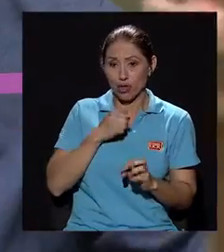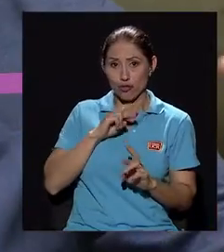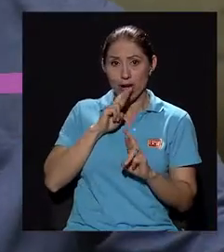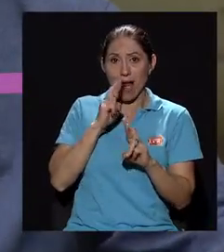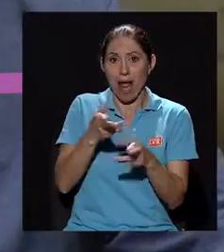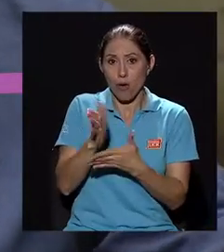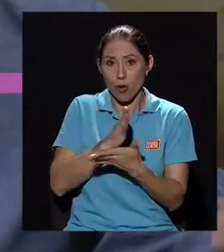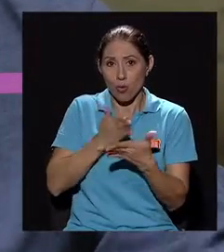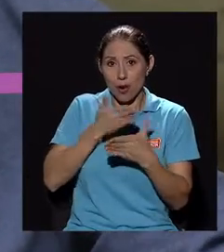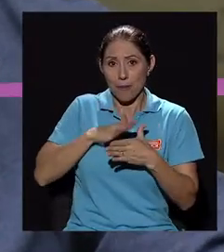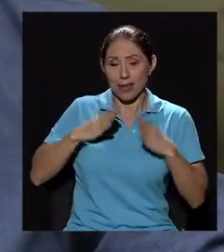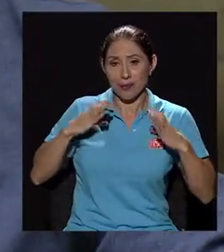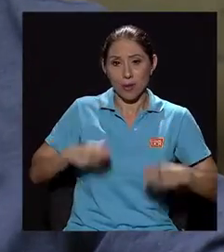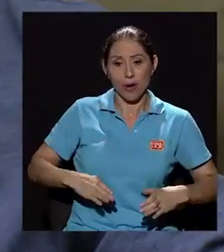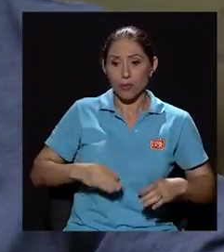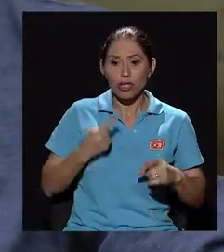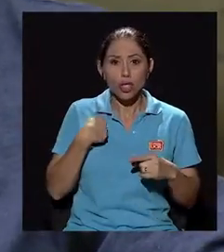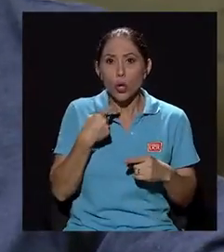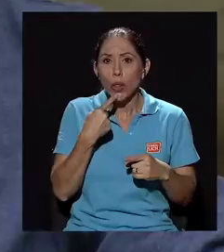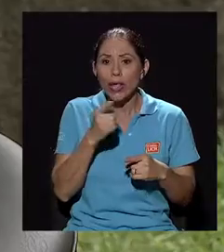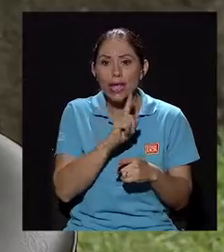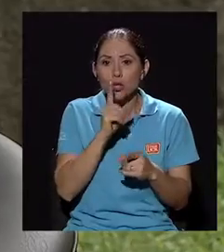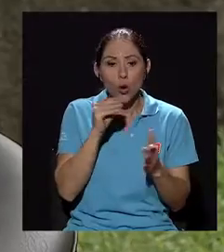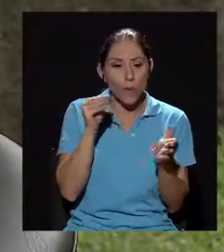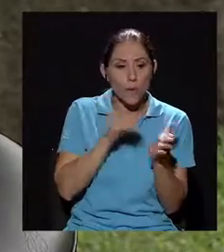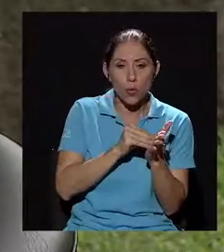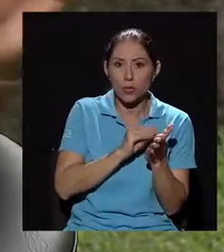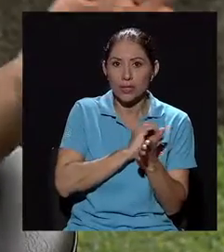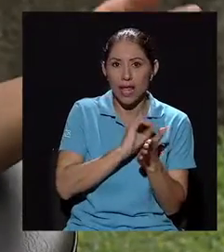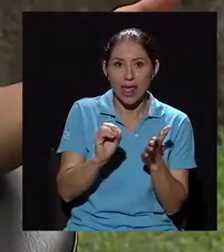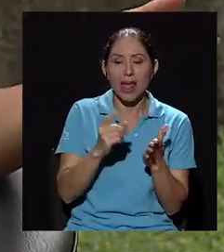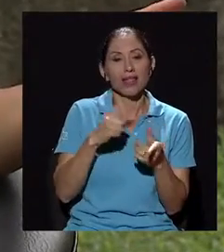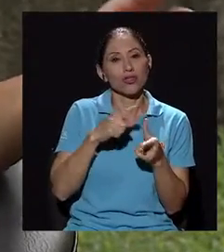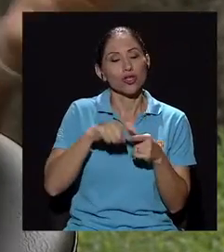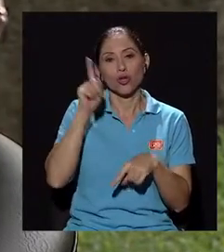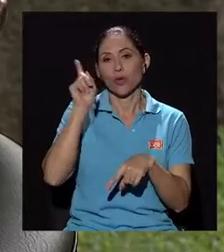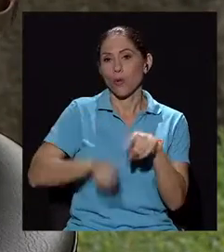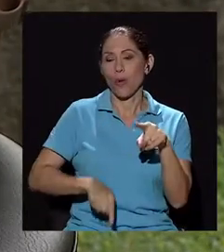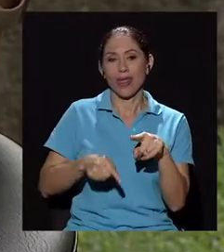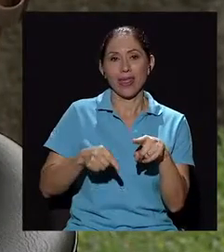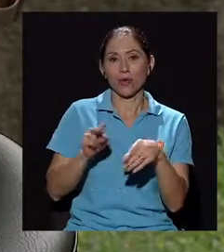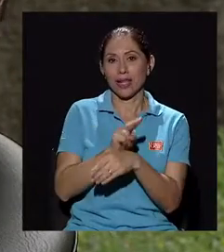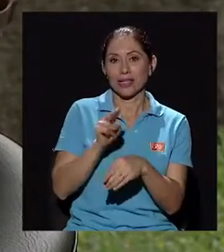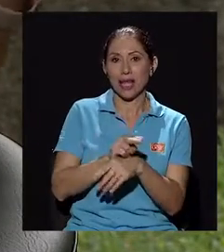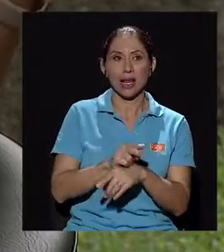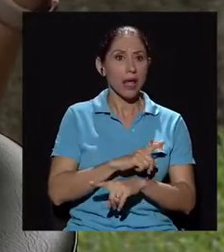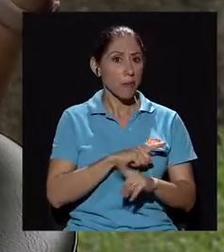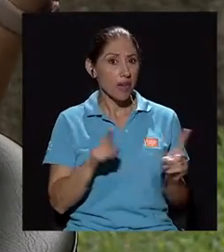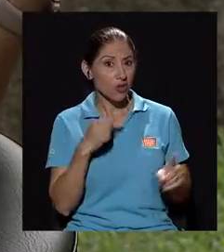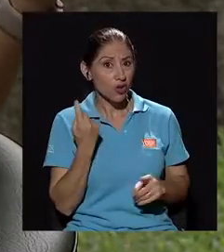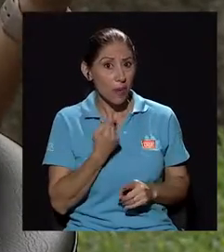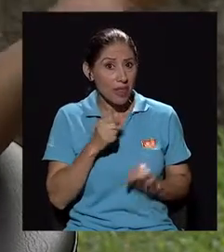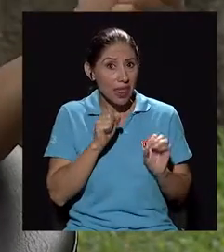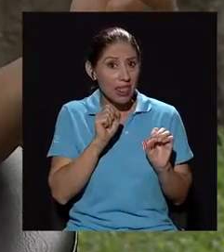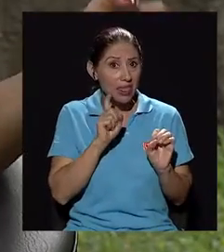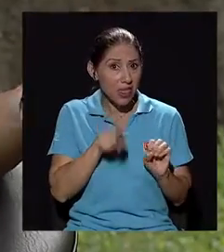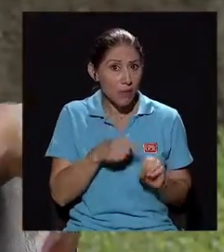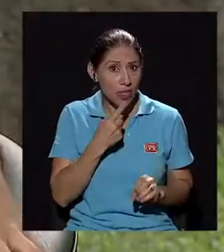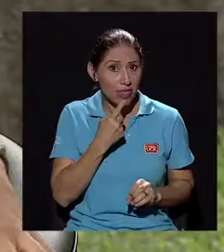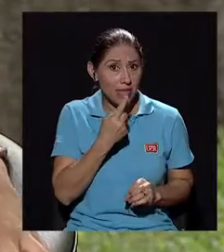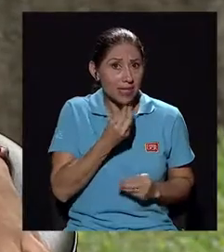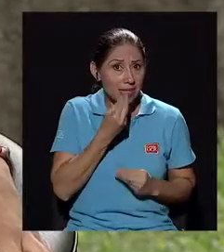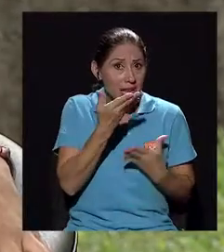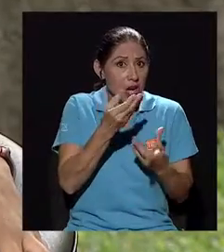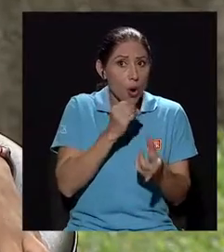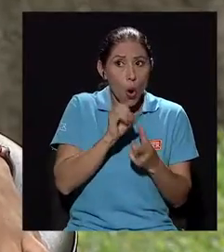entonces no se pueden utilizar esos órganos. Pero con solo decirlo, lo tengo que dejar como si fuera el testamento. Sí, o sea, ¿cómo decir? O